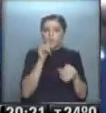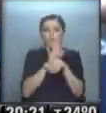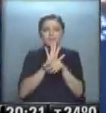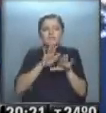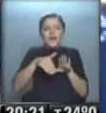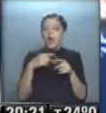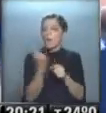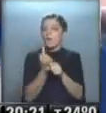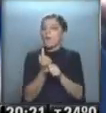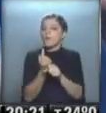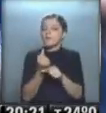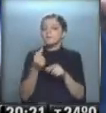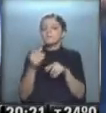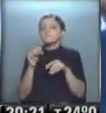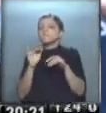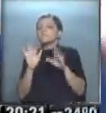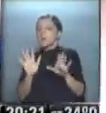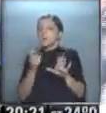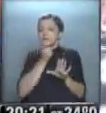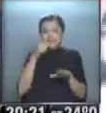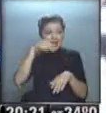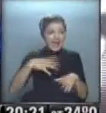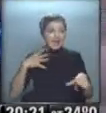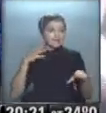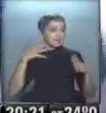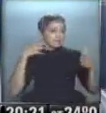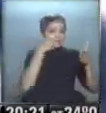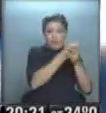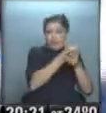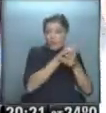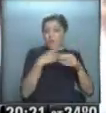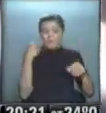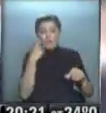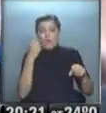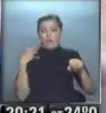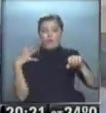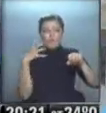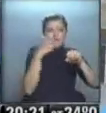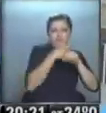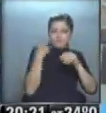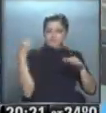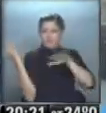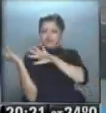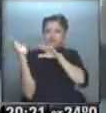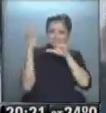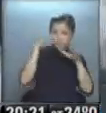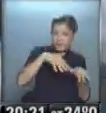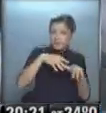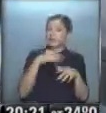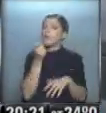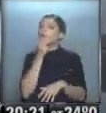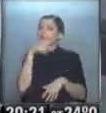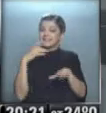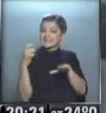bueno, y en esta no sabemos si... O sea, pasó de largo, nos dimos cuenta cuando ya descarriló. Cuando entra a la zona de andenes, ¿vos notaste que el tren